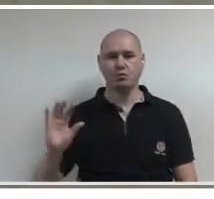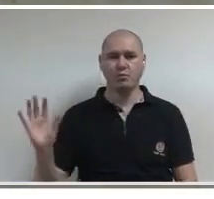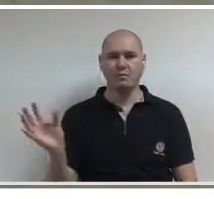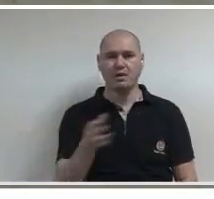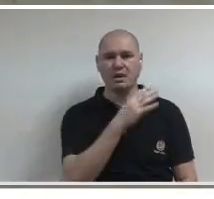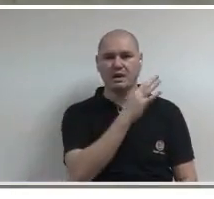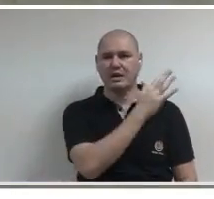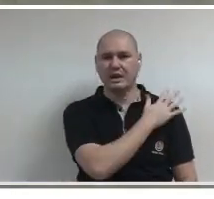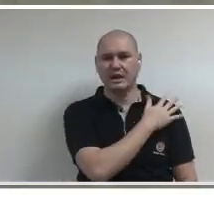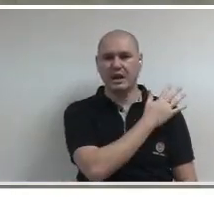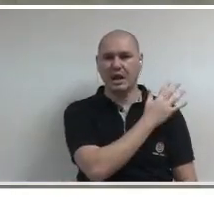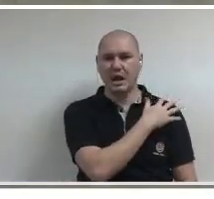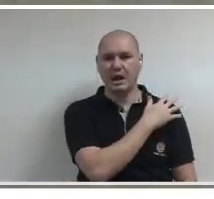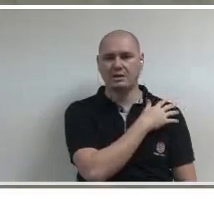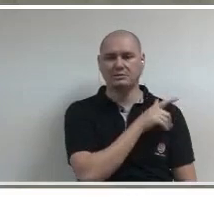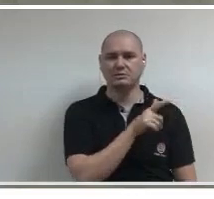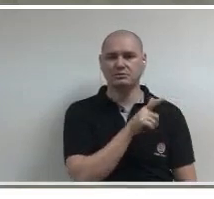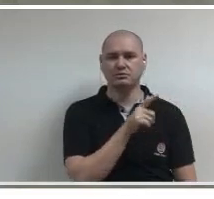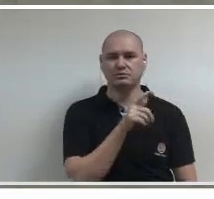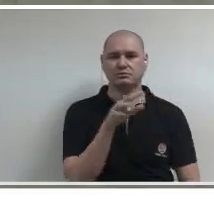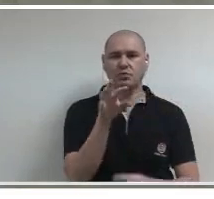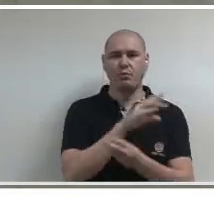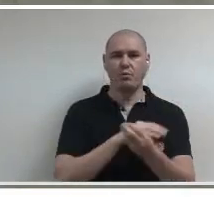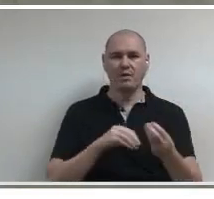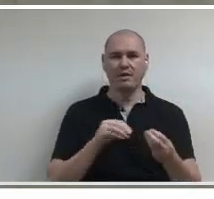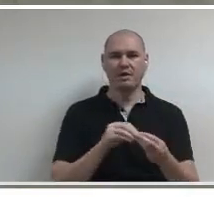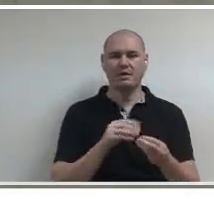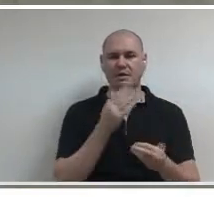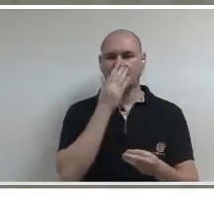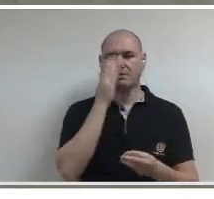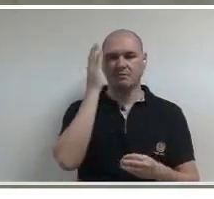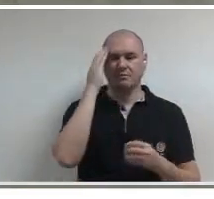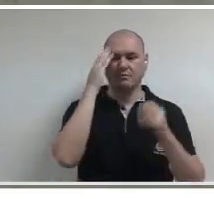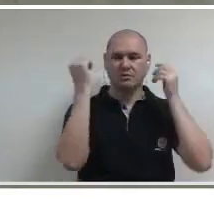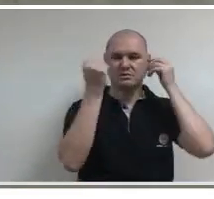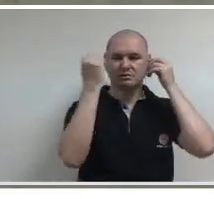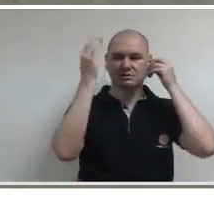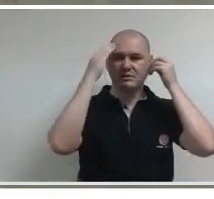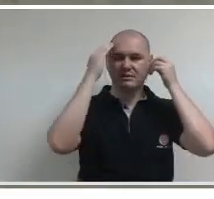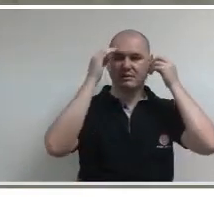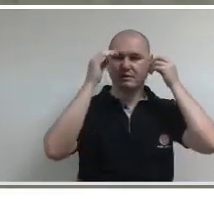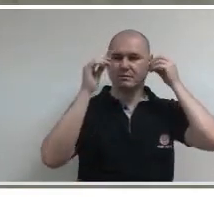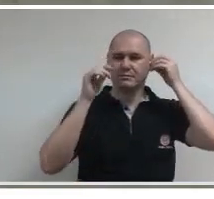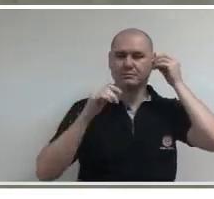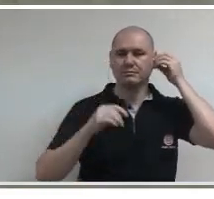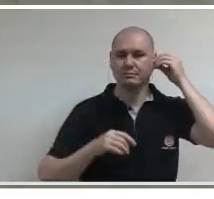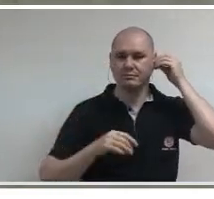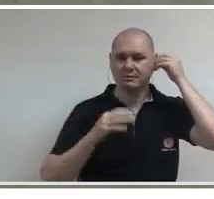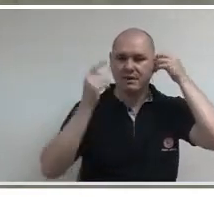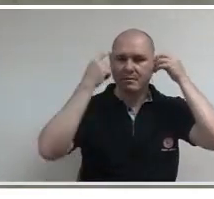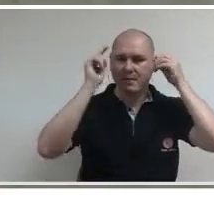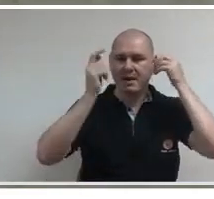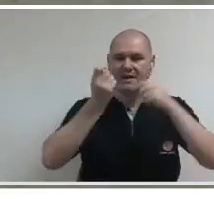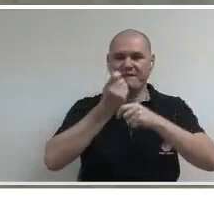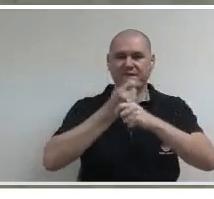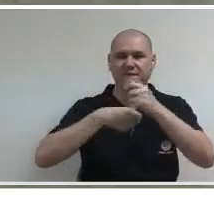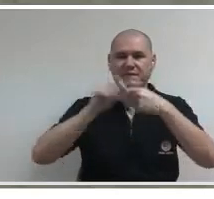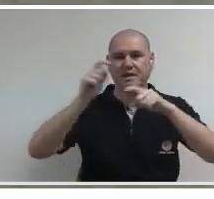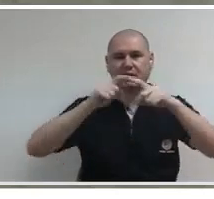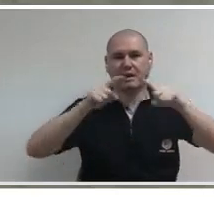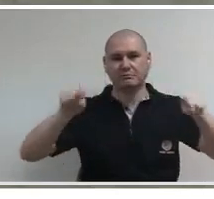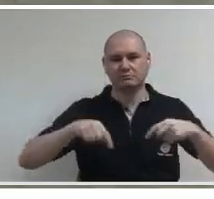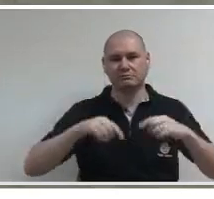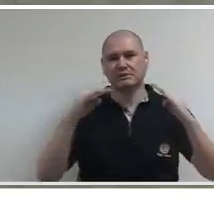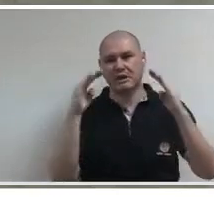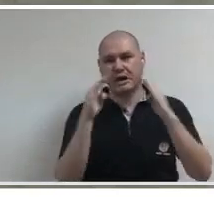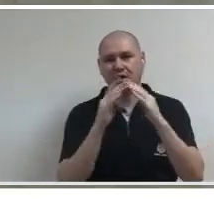2020-2021, Guareva. Aquellos que están realizando transacciones. Hay que tomar hoy cuaja o tramitado ya hecho un